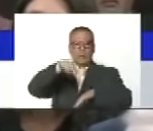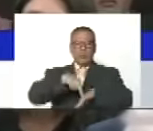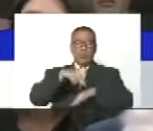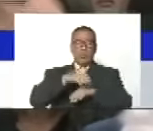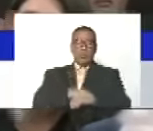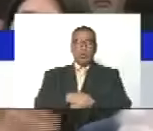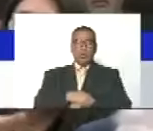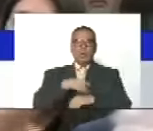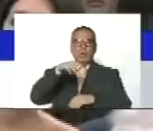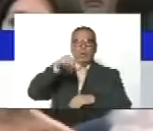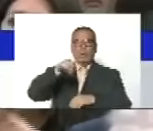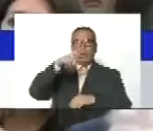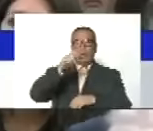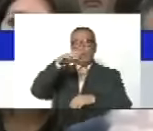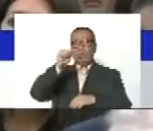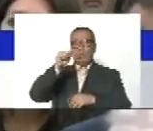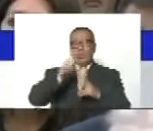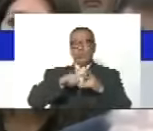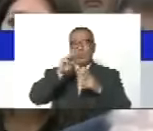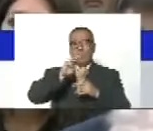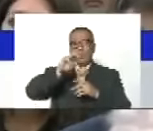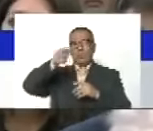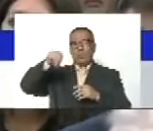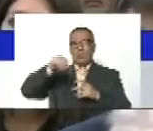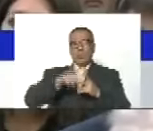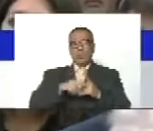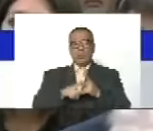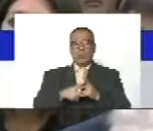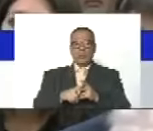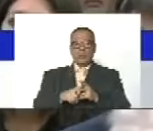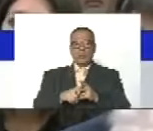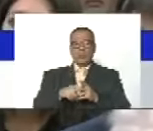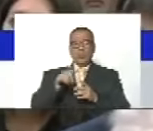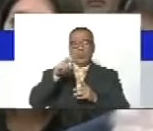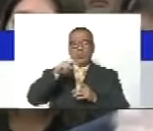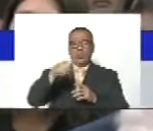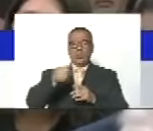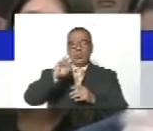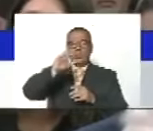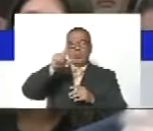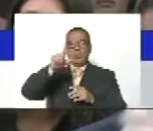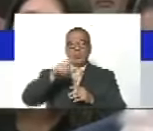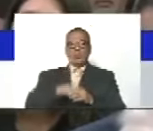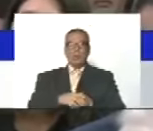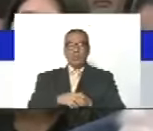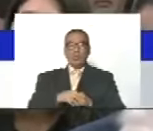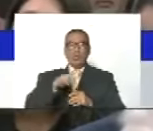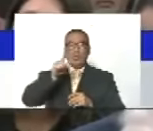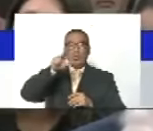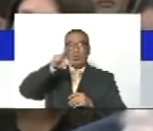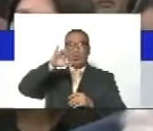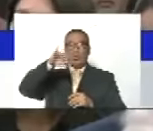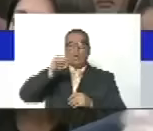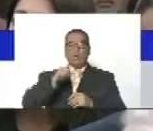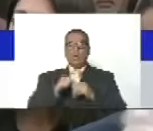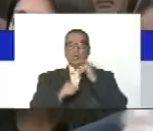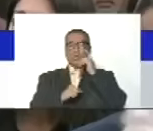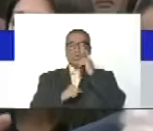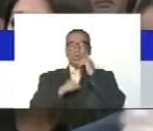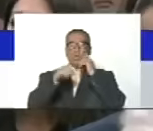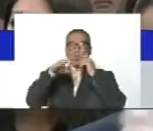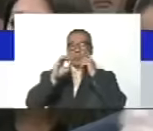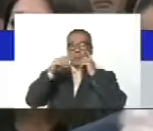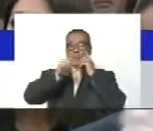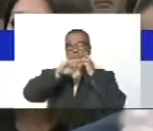como Mirta Borges, William Moreno, Raúl Medina, Luisa Mota,